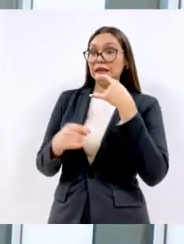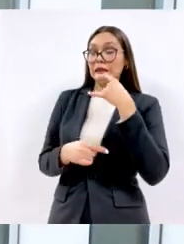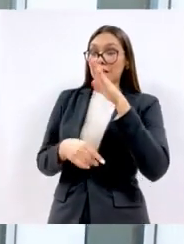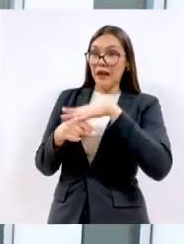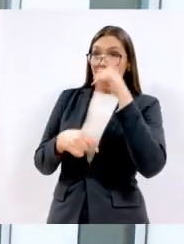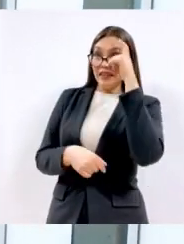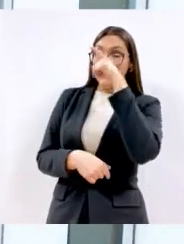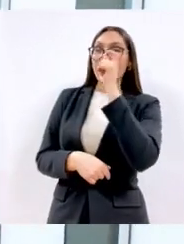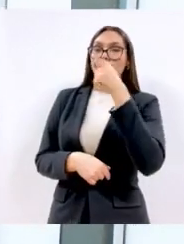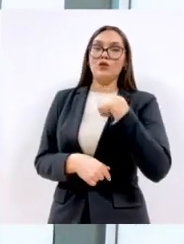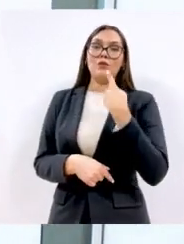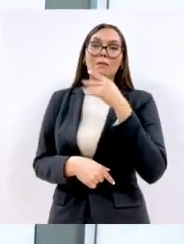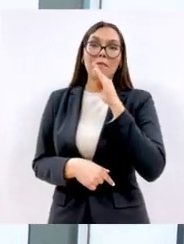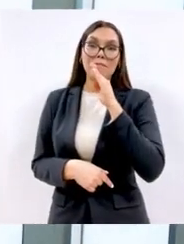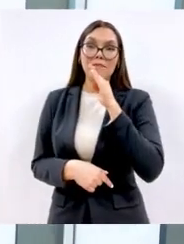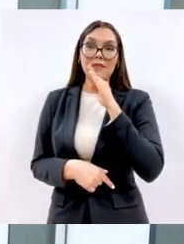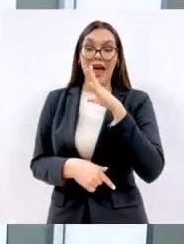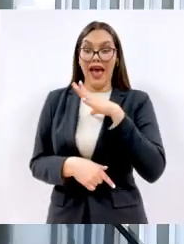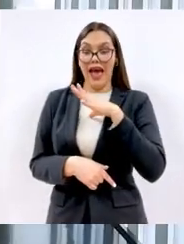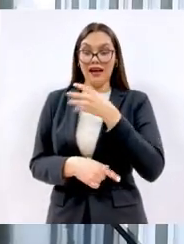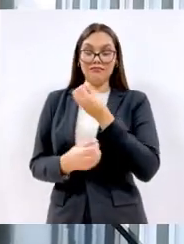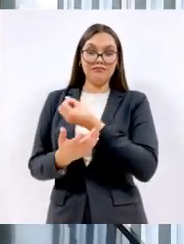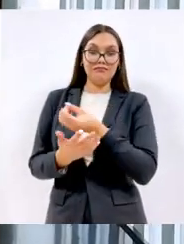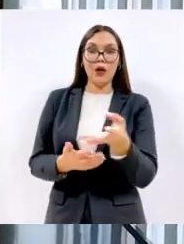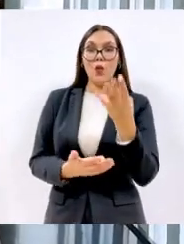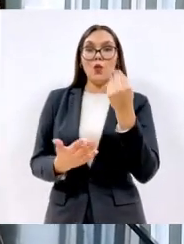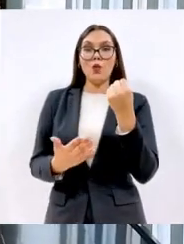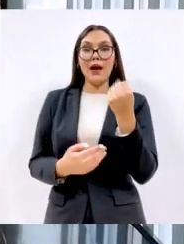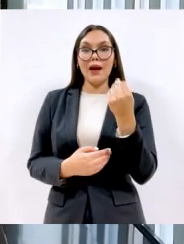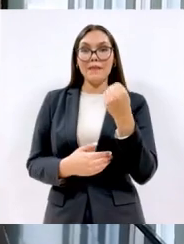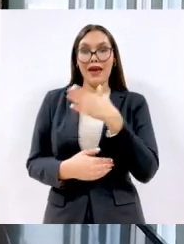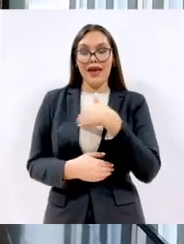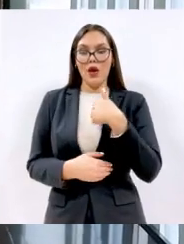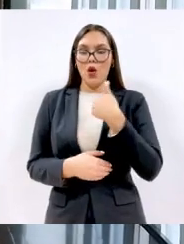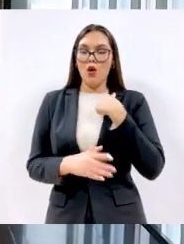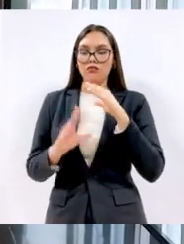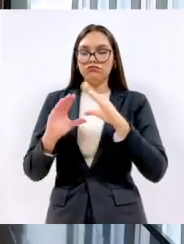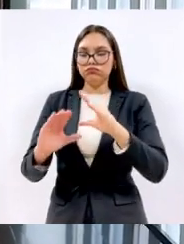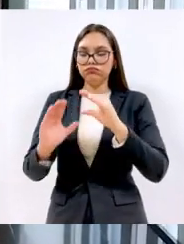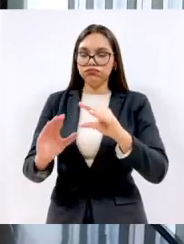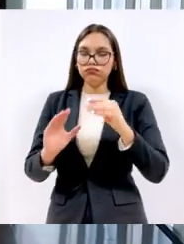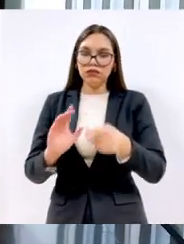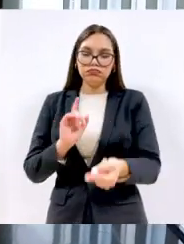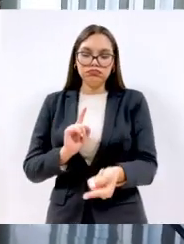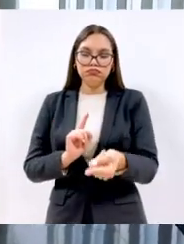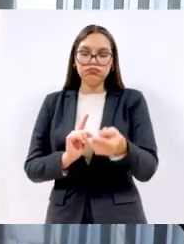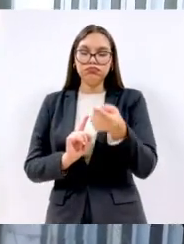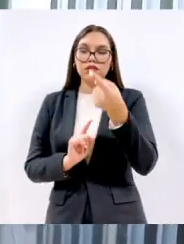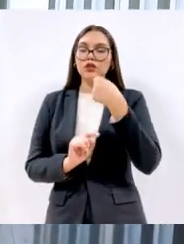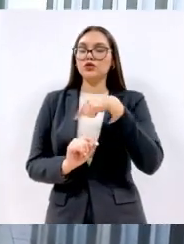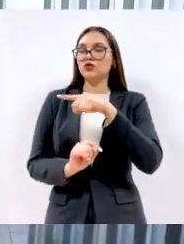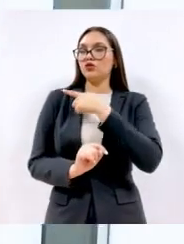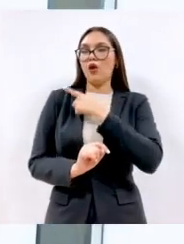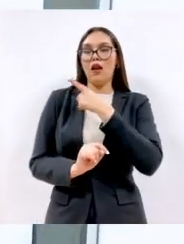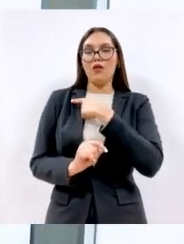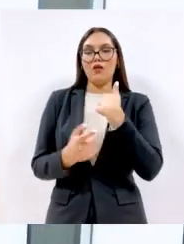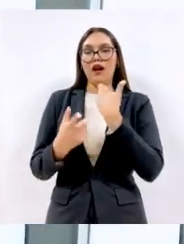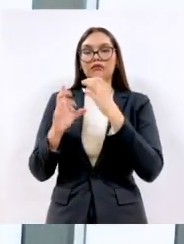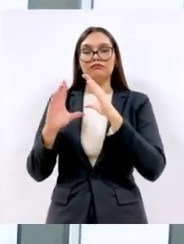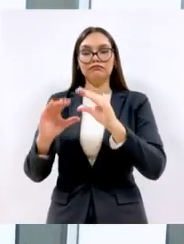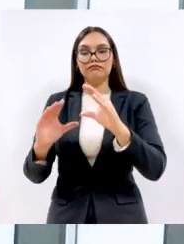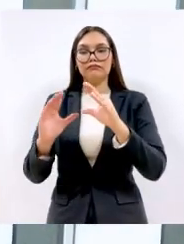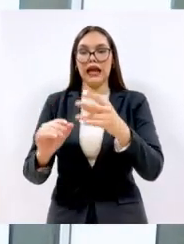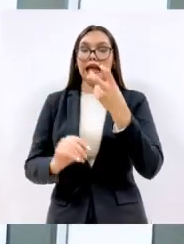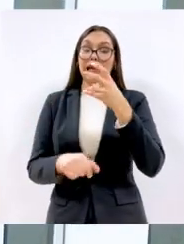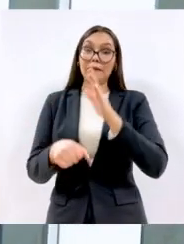mamá. Tengo 9 hijos y prácticamente pues los crié, los formé y los eduqué sola. Entonces ese